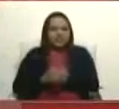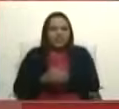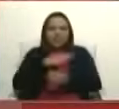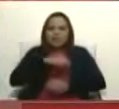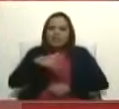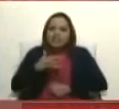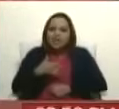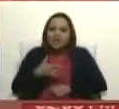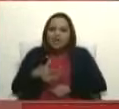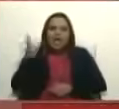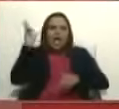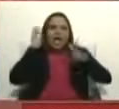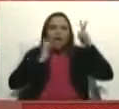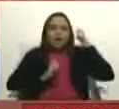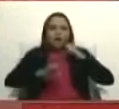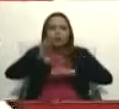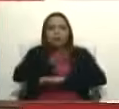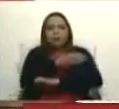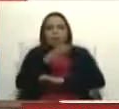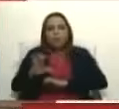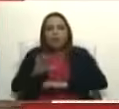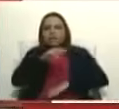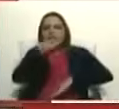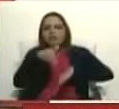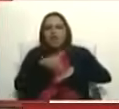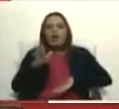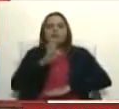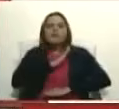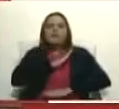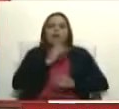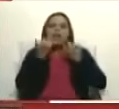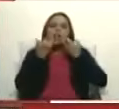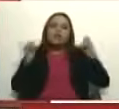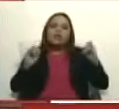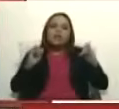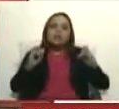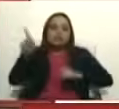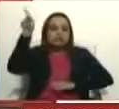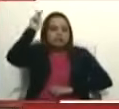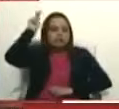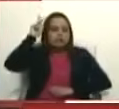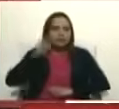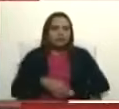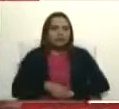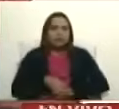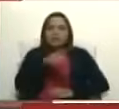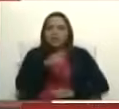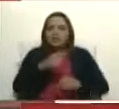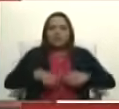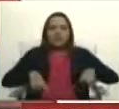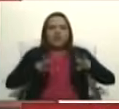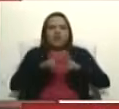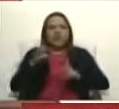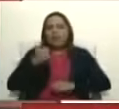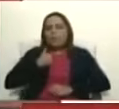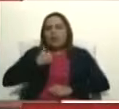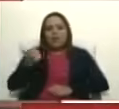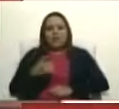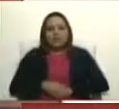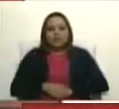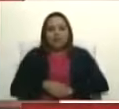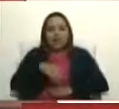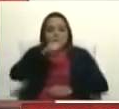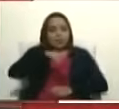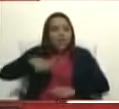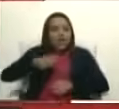Escuchar cantar nuestro himno nacional en su idioma, se le sube la moral a cualquiera, al que ama esta patria.